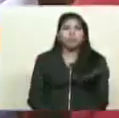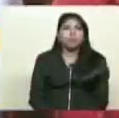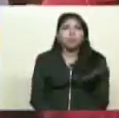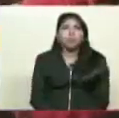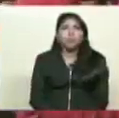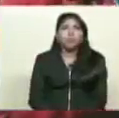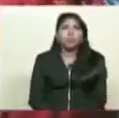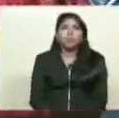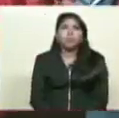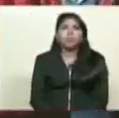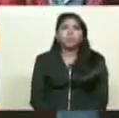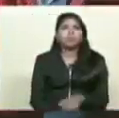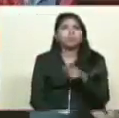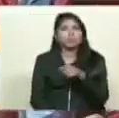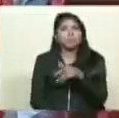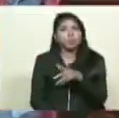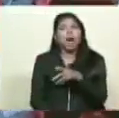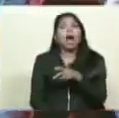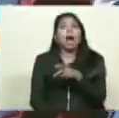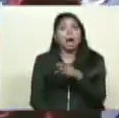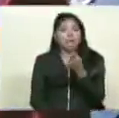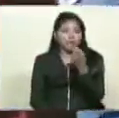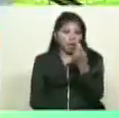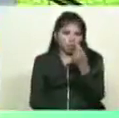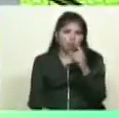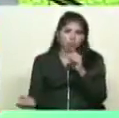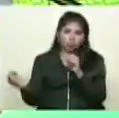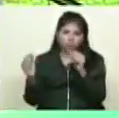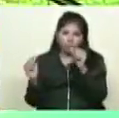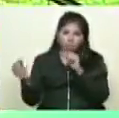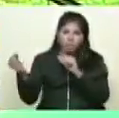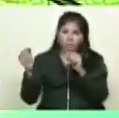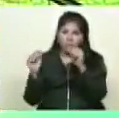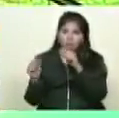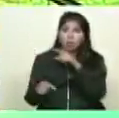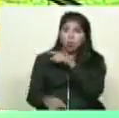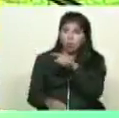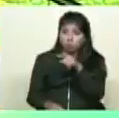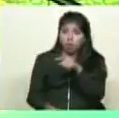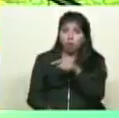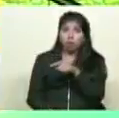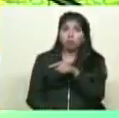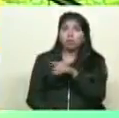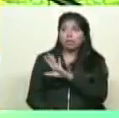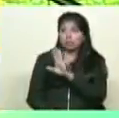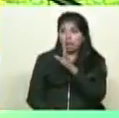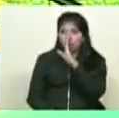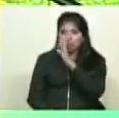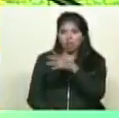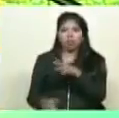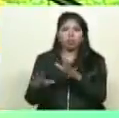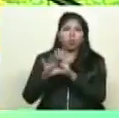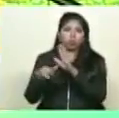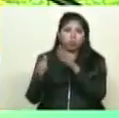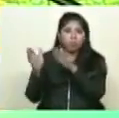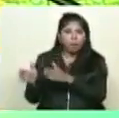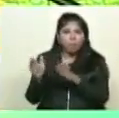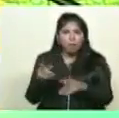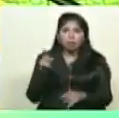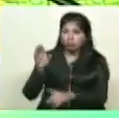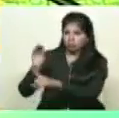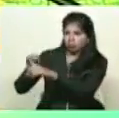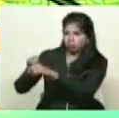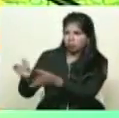Quiere decir que va a tener varias discusiones. Ustedes tienen constituyentes electos directos. Exíjanle que